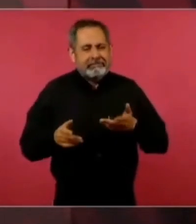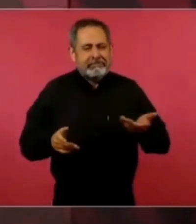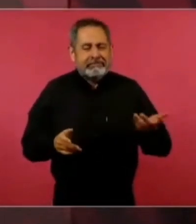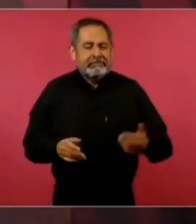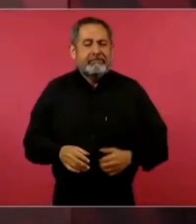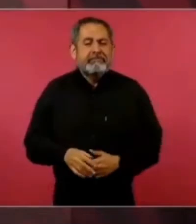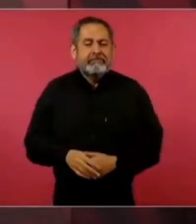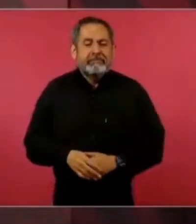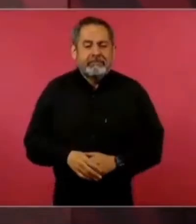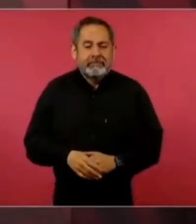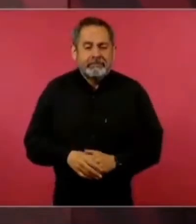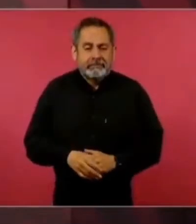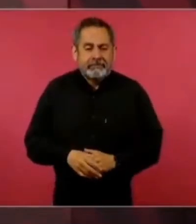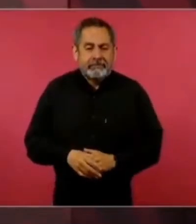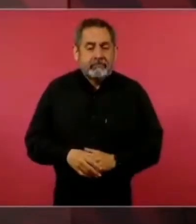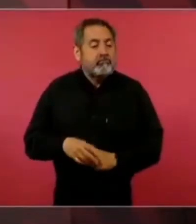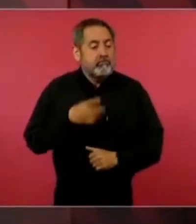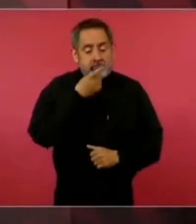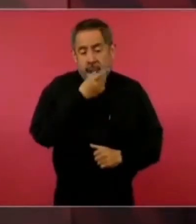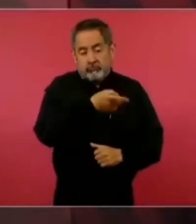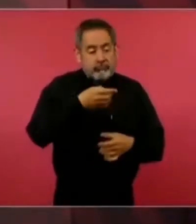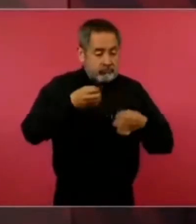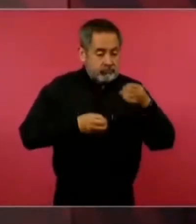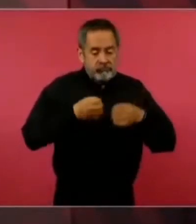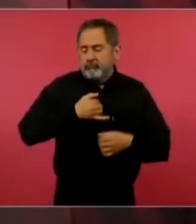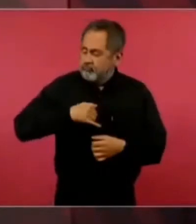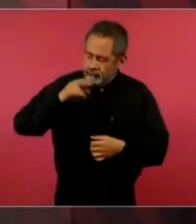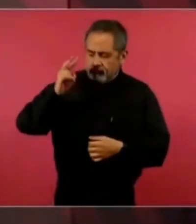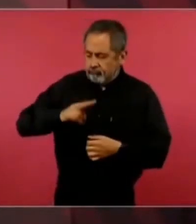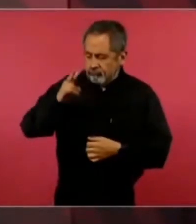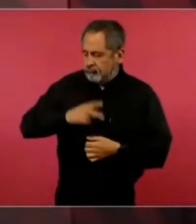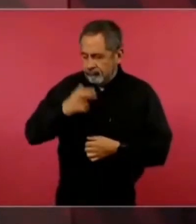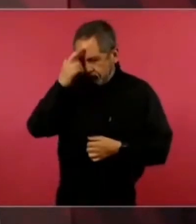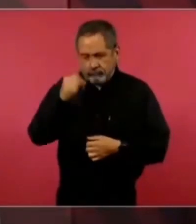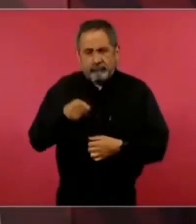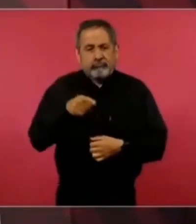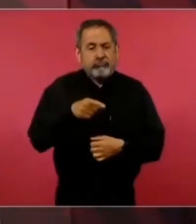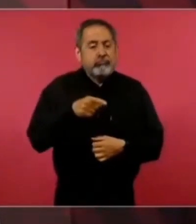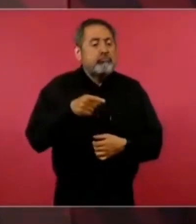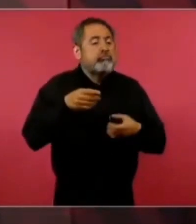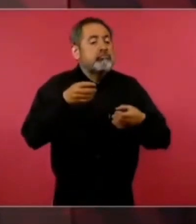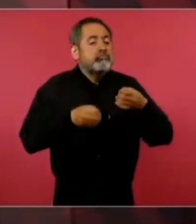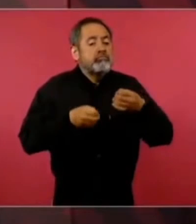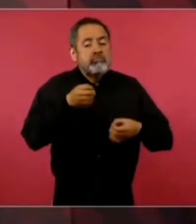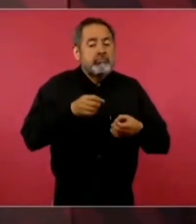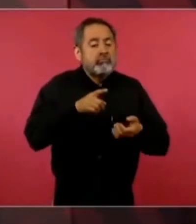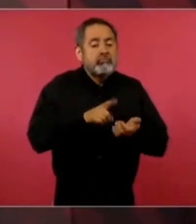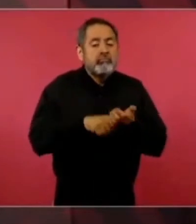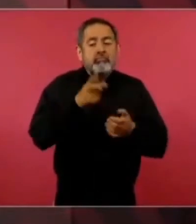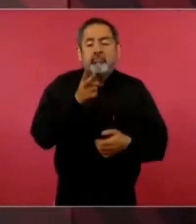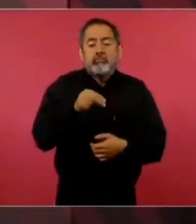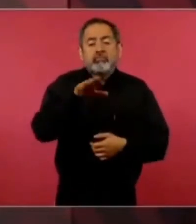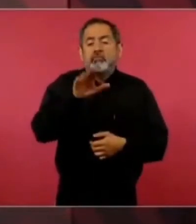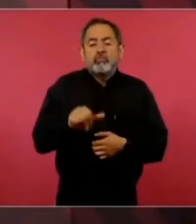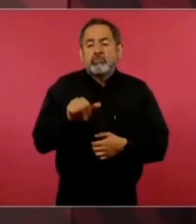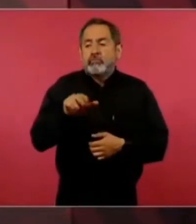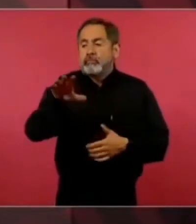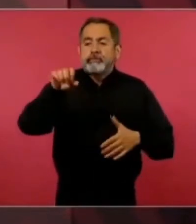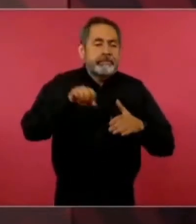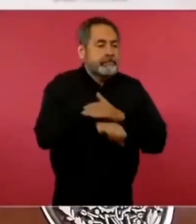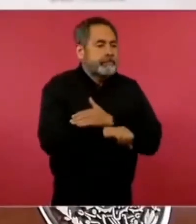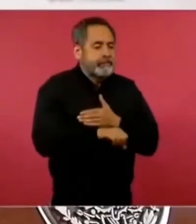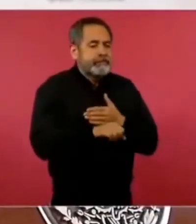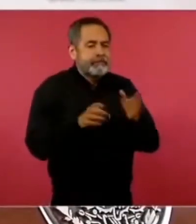que asegura que los jóvenes nunca estuvieron en los separos de